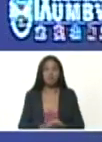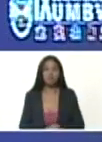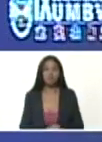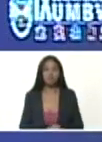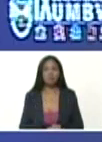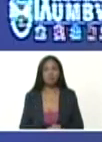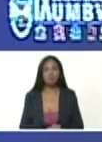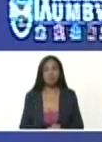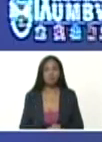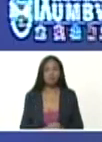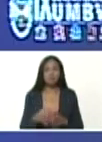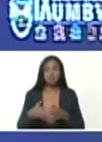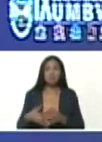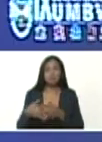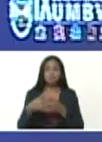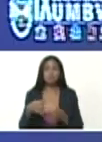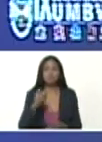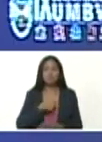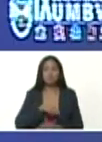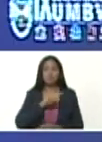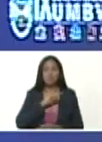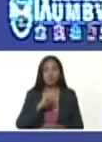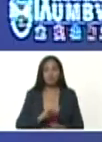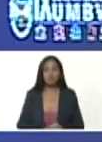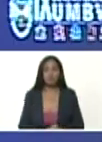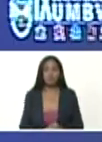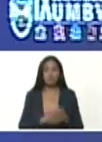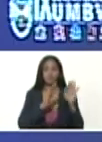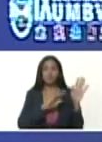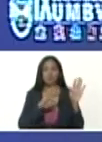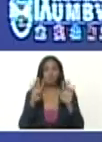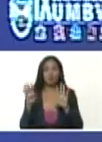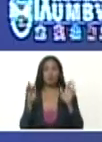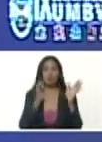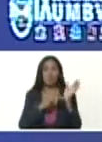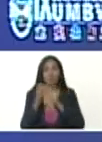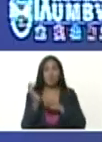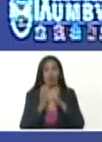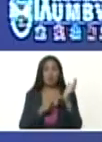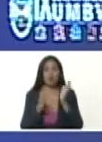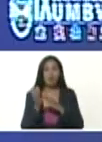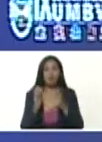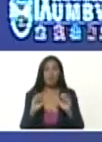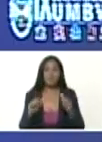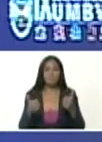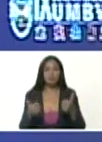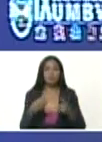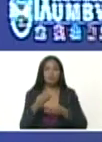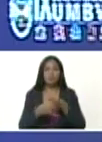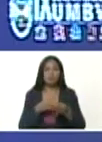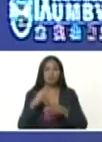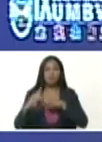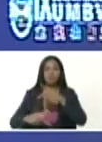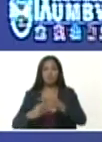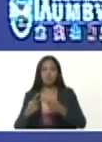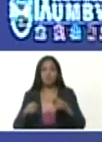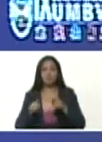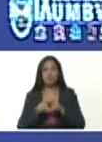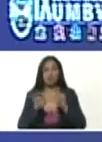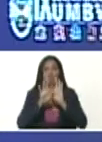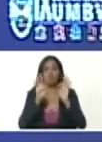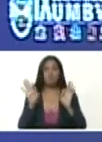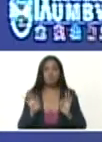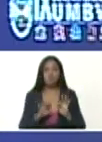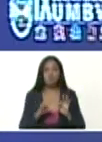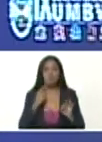del Imperio Español. El 19 de abril comenzó un proceso